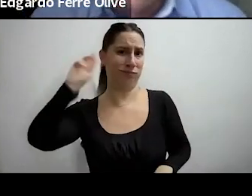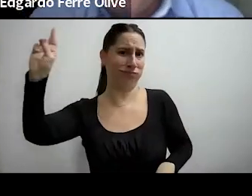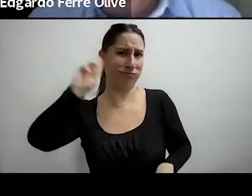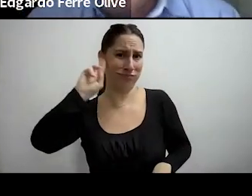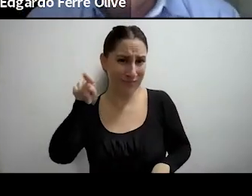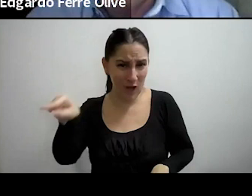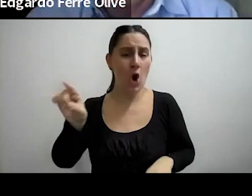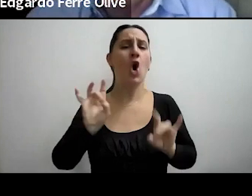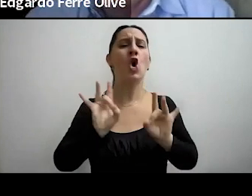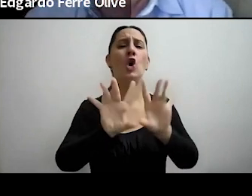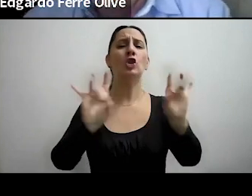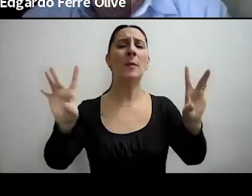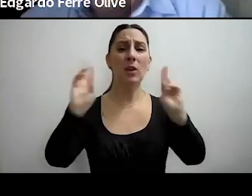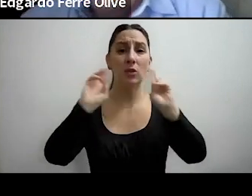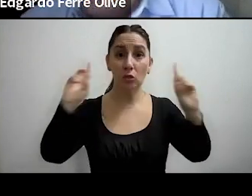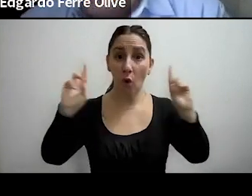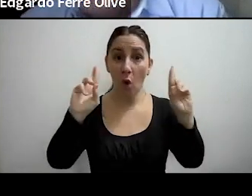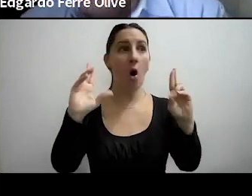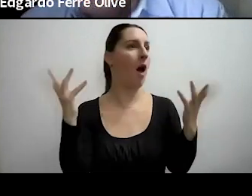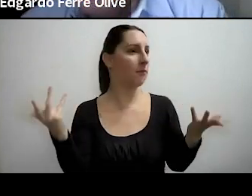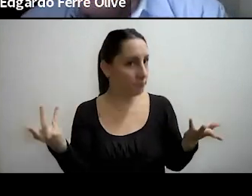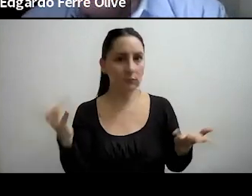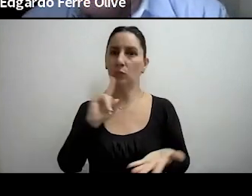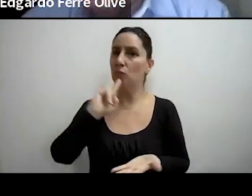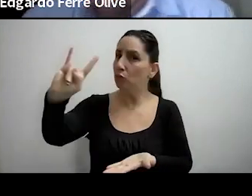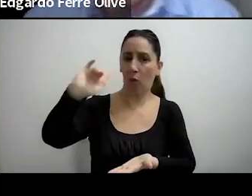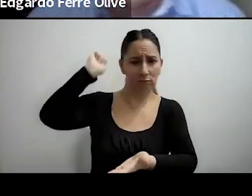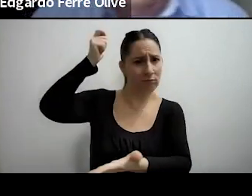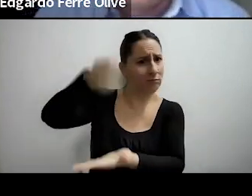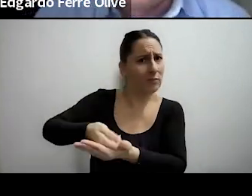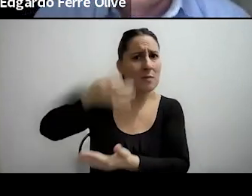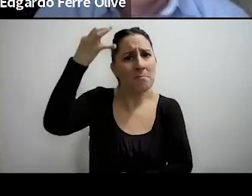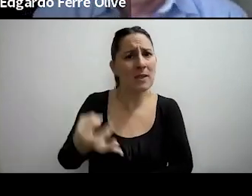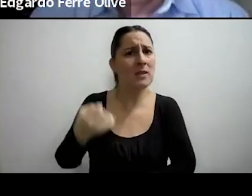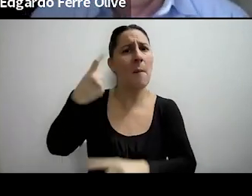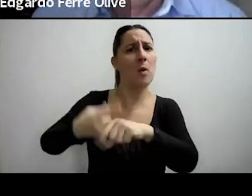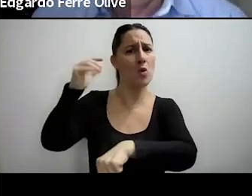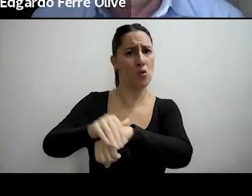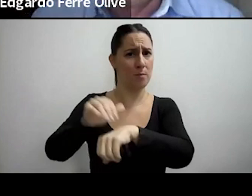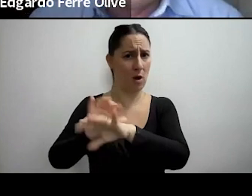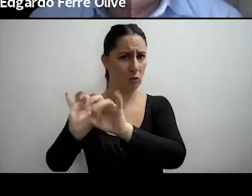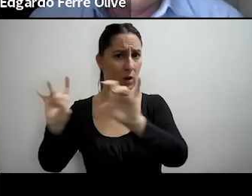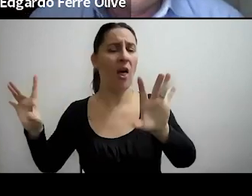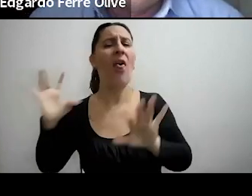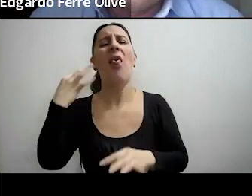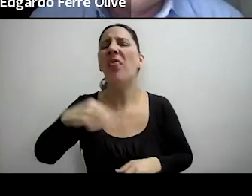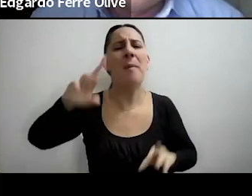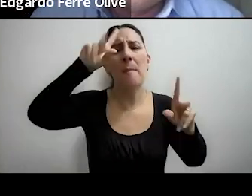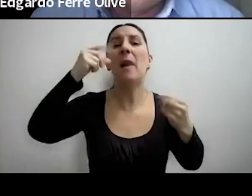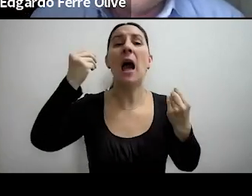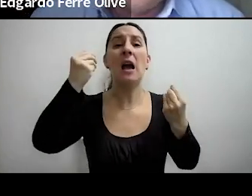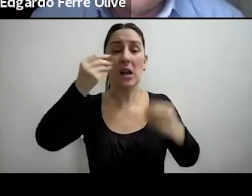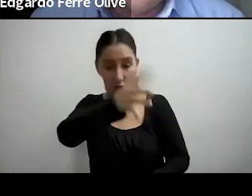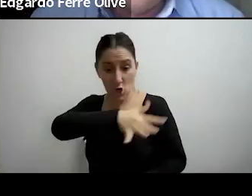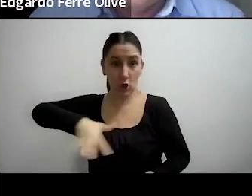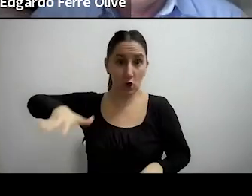contaminación sonora, se tienen que hacer cargo de esa contribución especial. ¿Qué tendrían que hacer los aeropuertos? Insonorizar toda la zona.